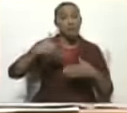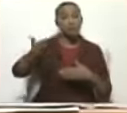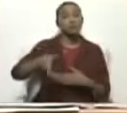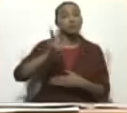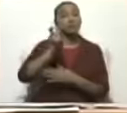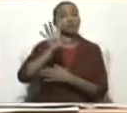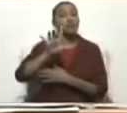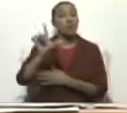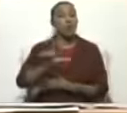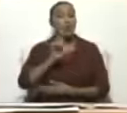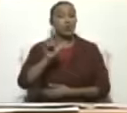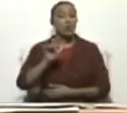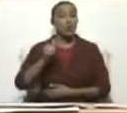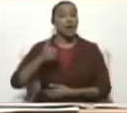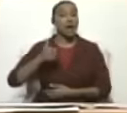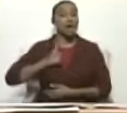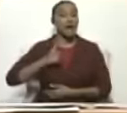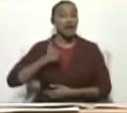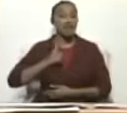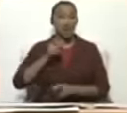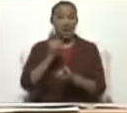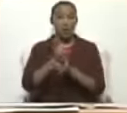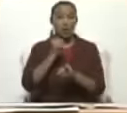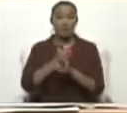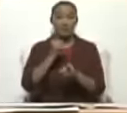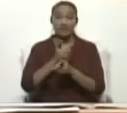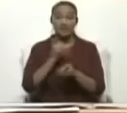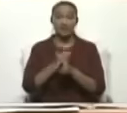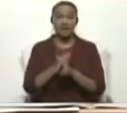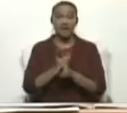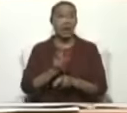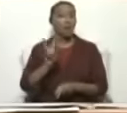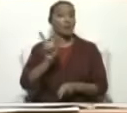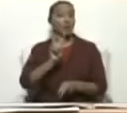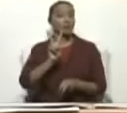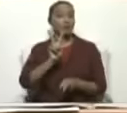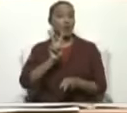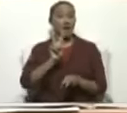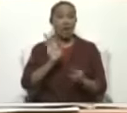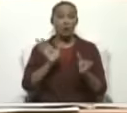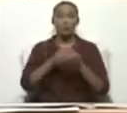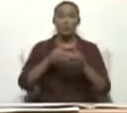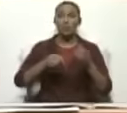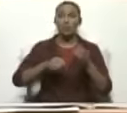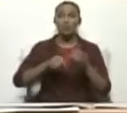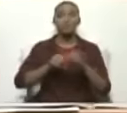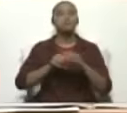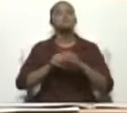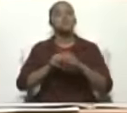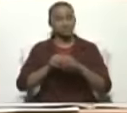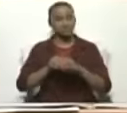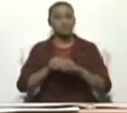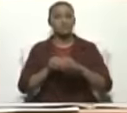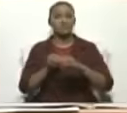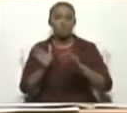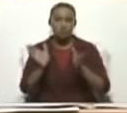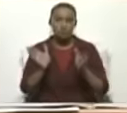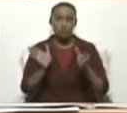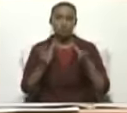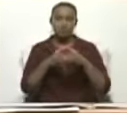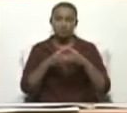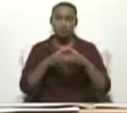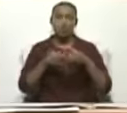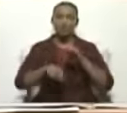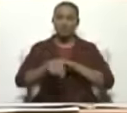Los venezolanos y las venezolanas se crecen, se crecen. Y eso, esa es una